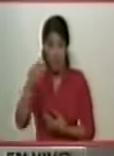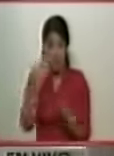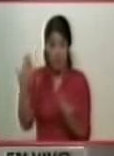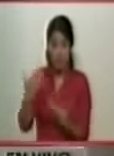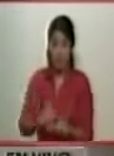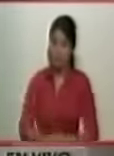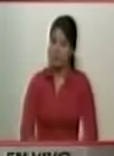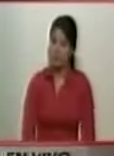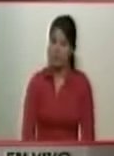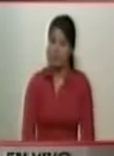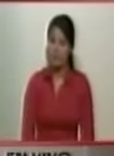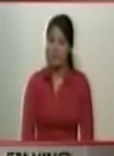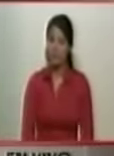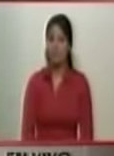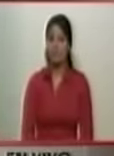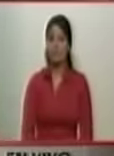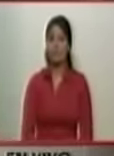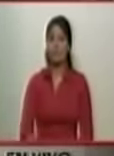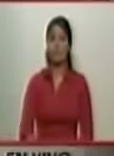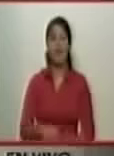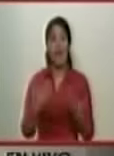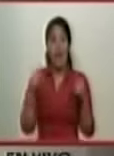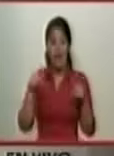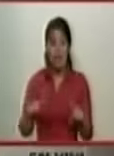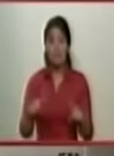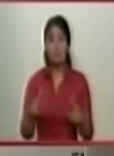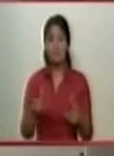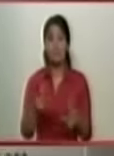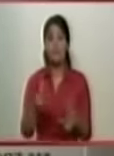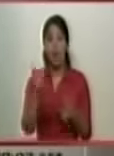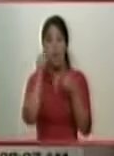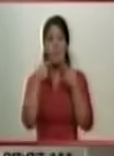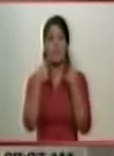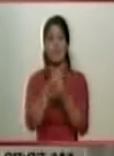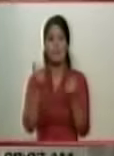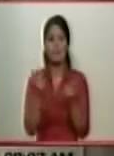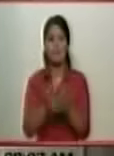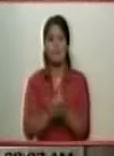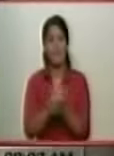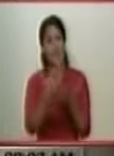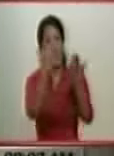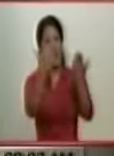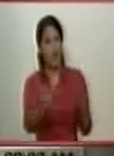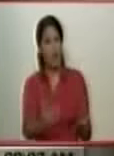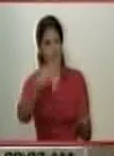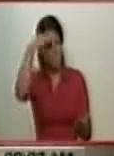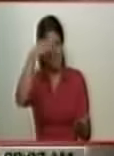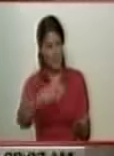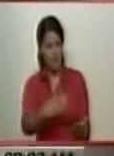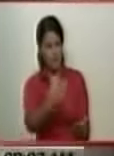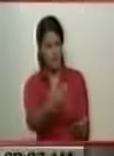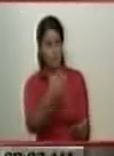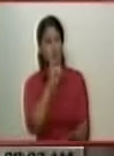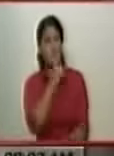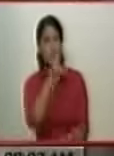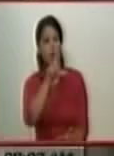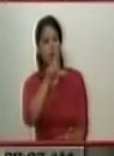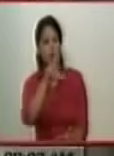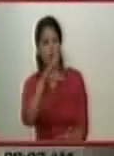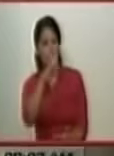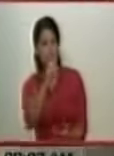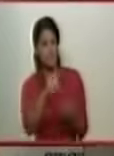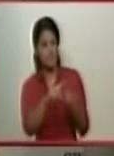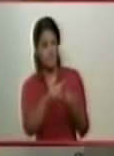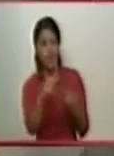las promociones, Ejército Bolivariano, General de Brigada Lucas Carvajal,